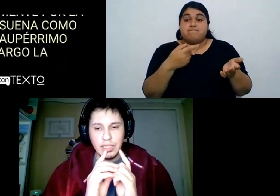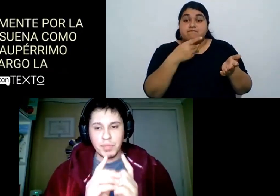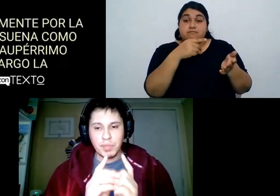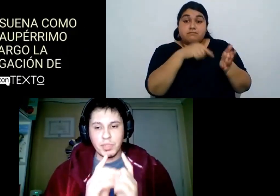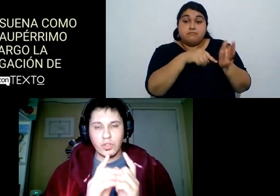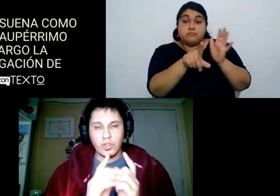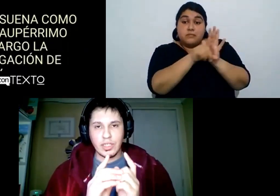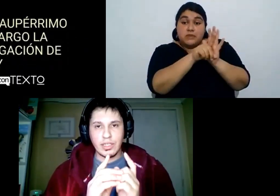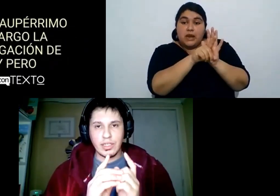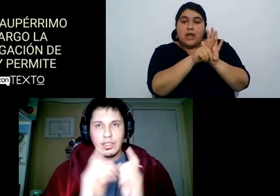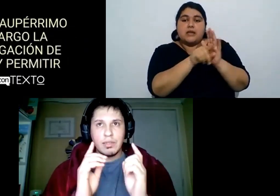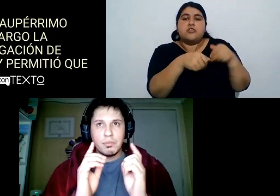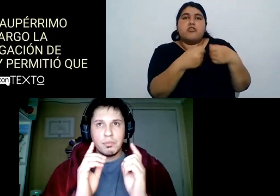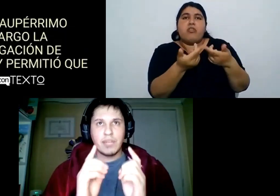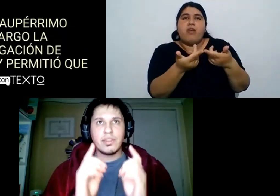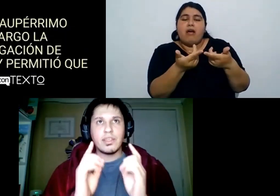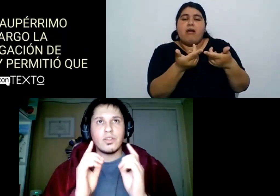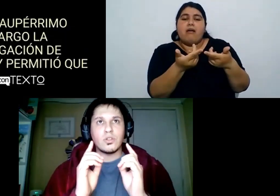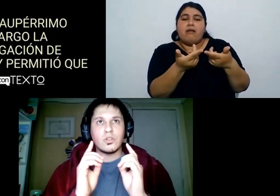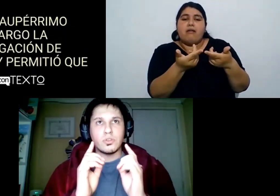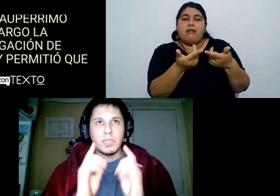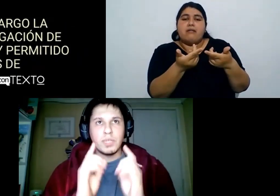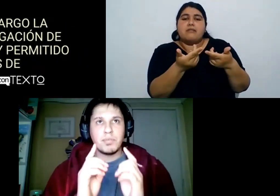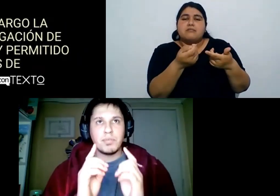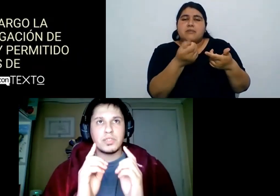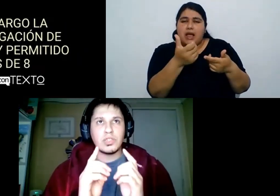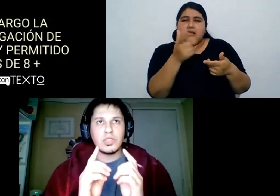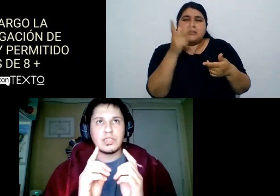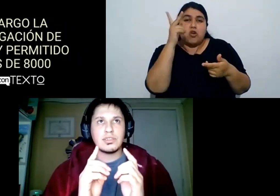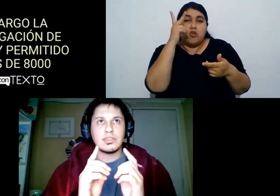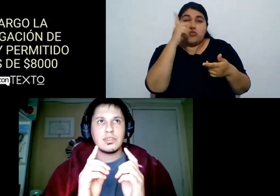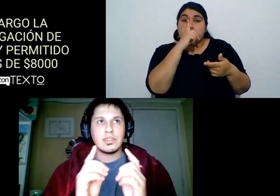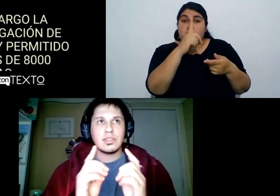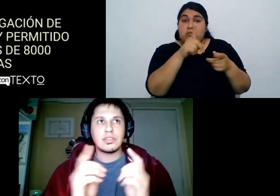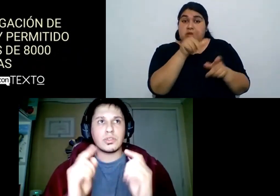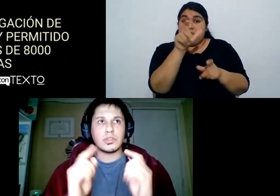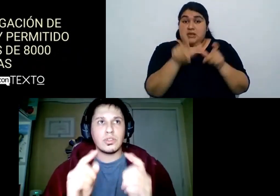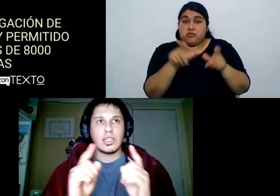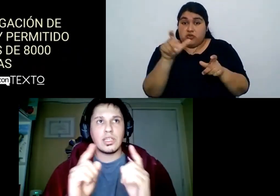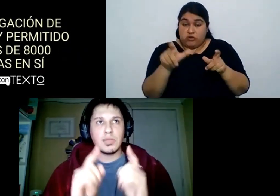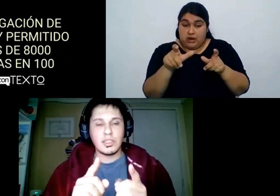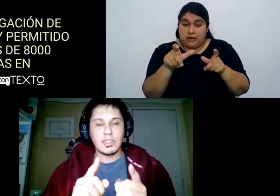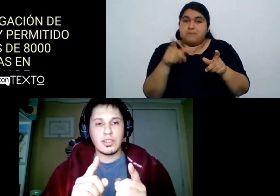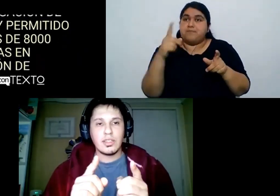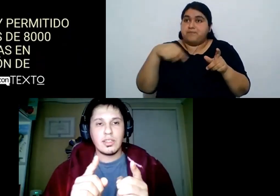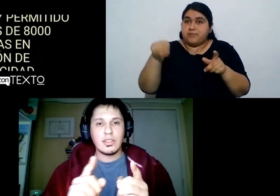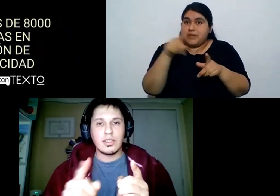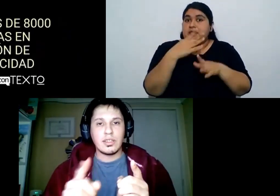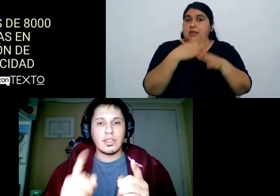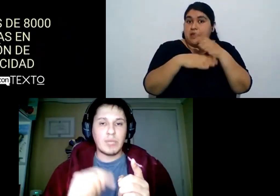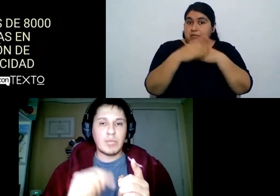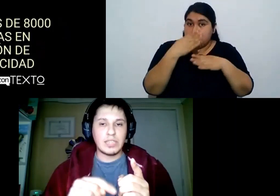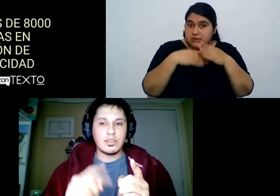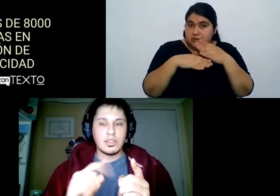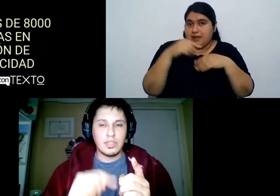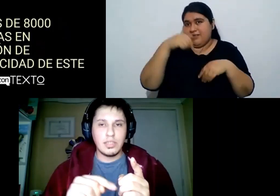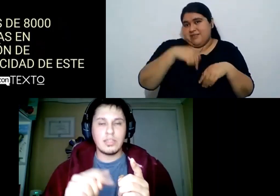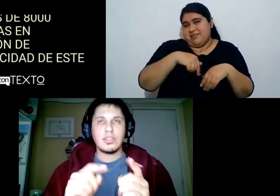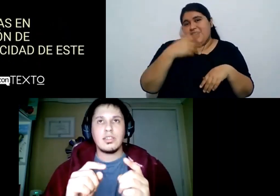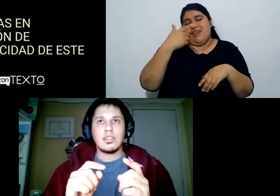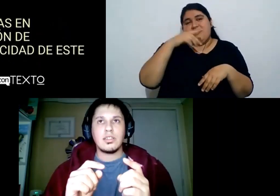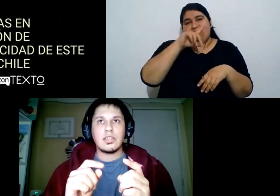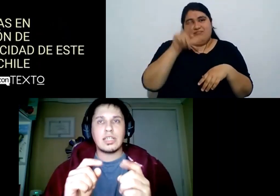ley permitió que más de 8.000 personas en situación de discapacidad de este país, de